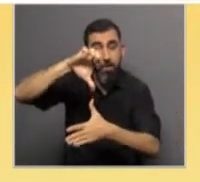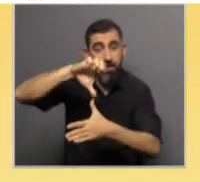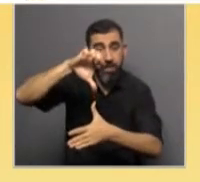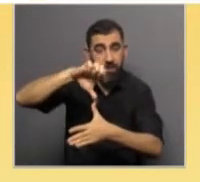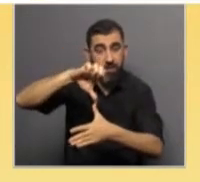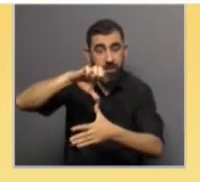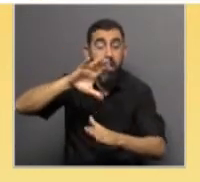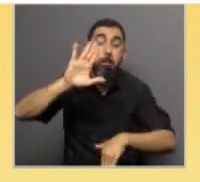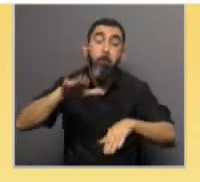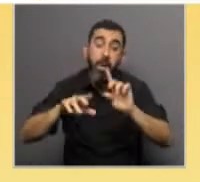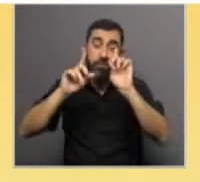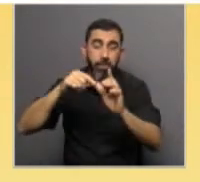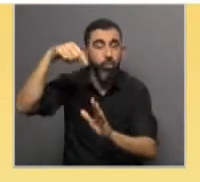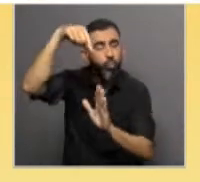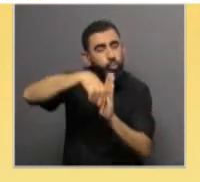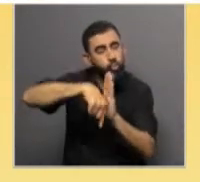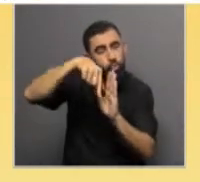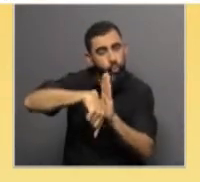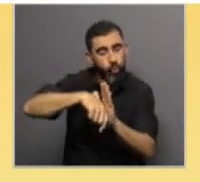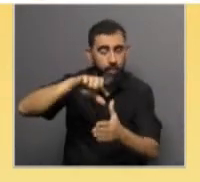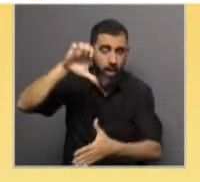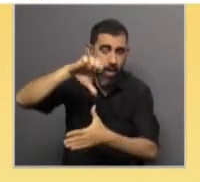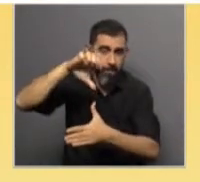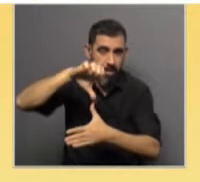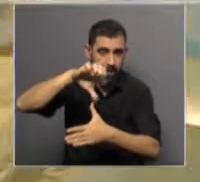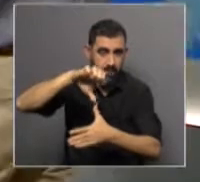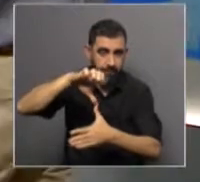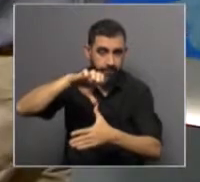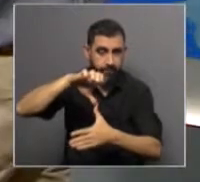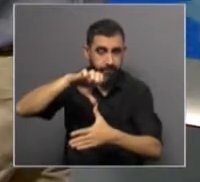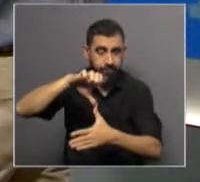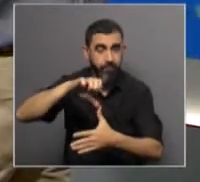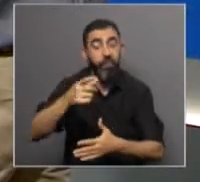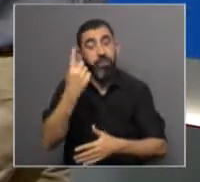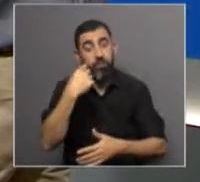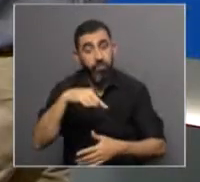y particularmente en el sur de América del Sur. Entonces,